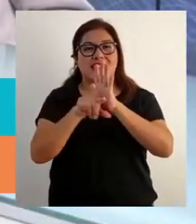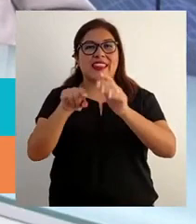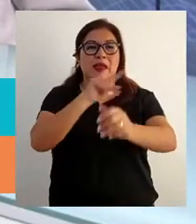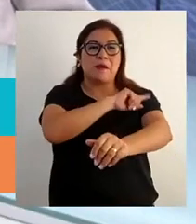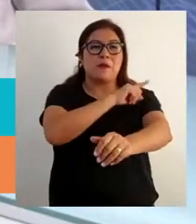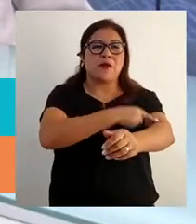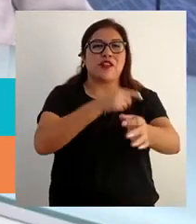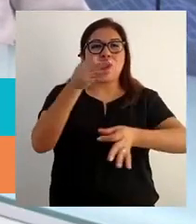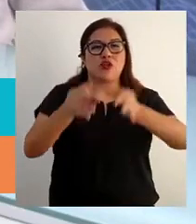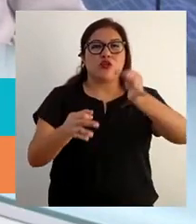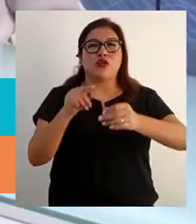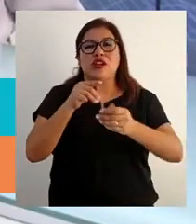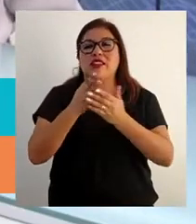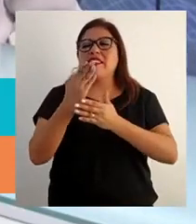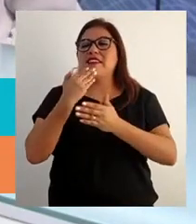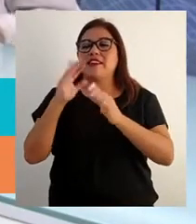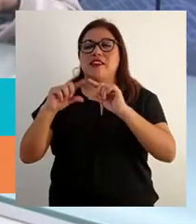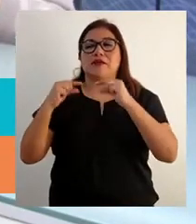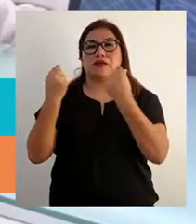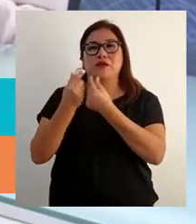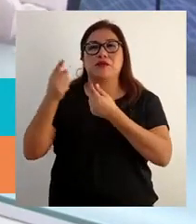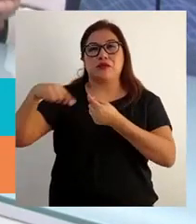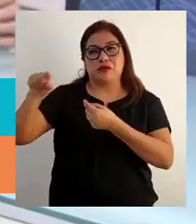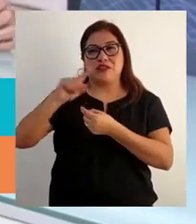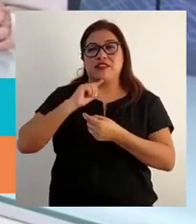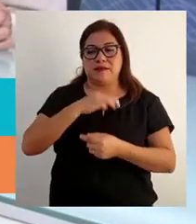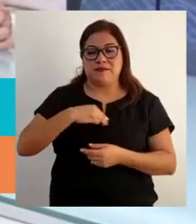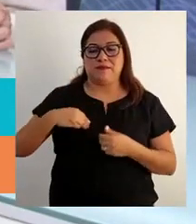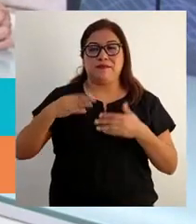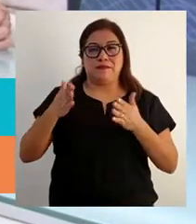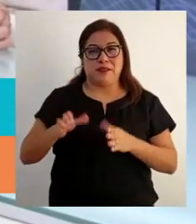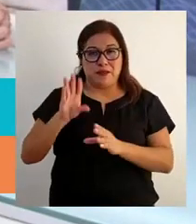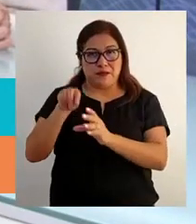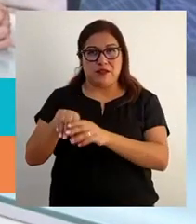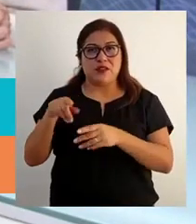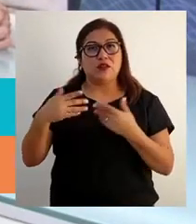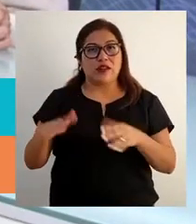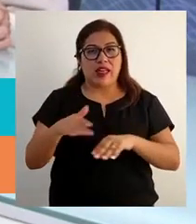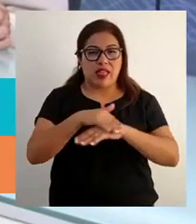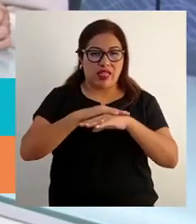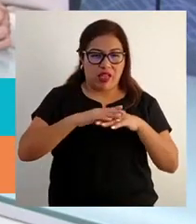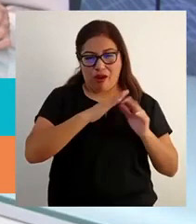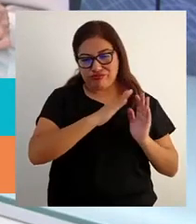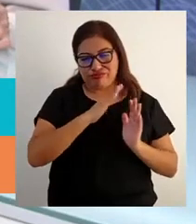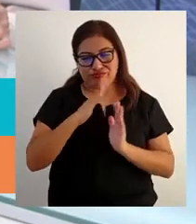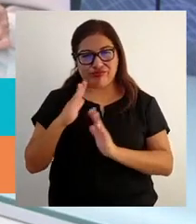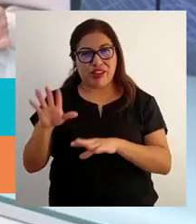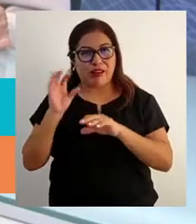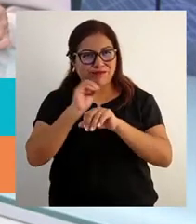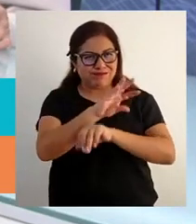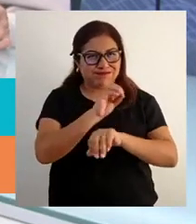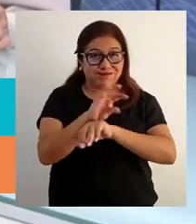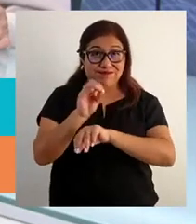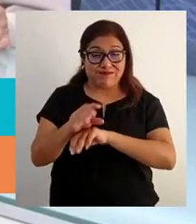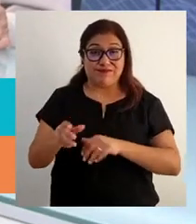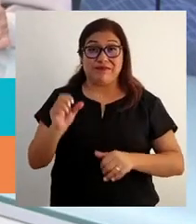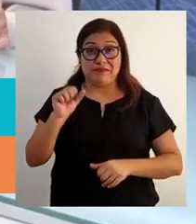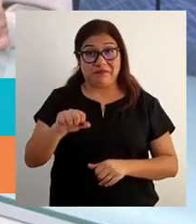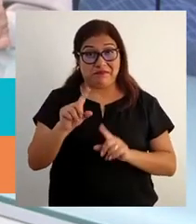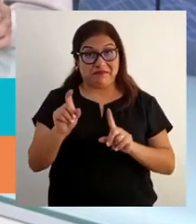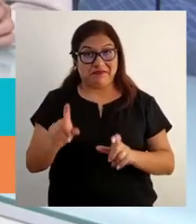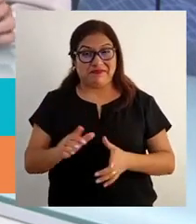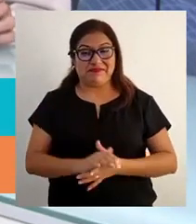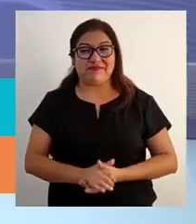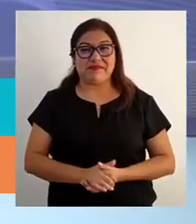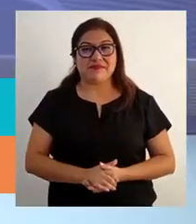de la comisión donde usted es miembro, se ha elaborado todo un plan de capacitación. Sí,